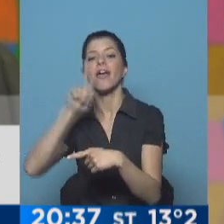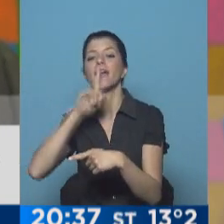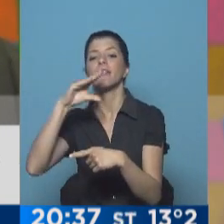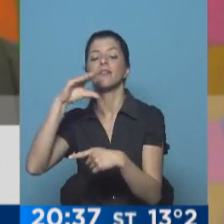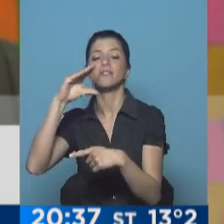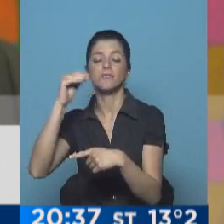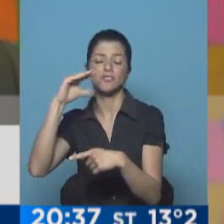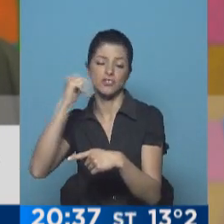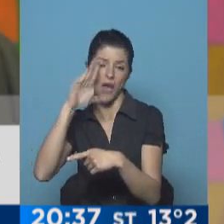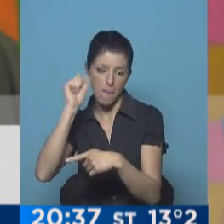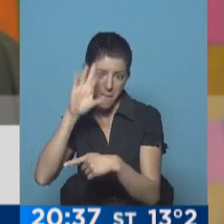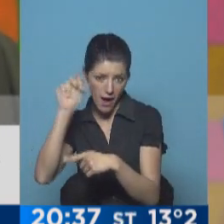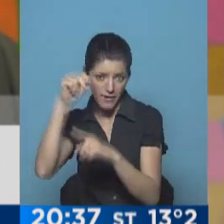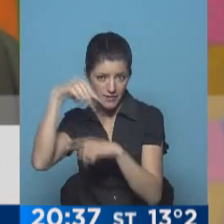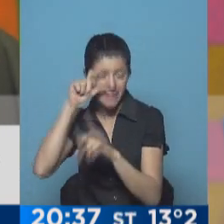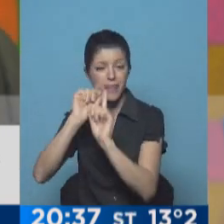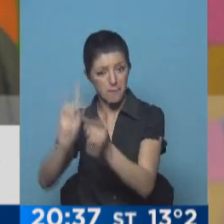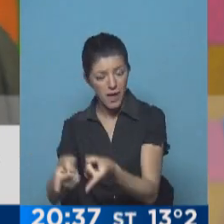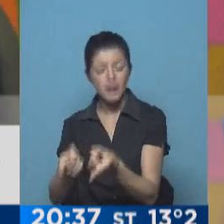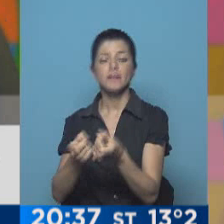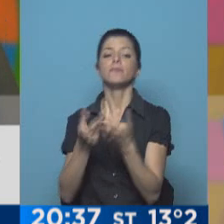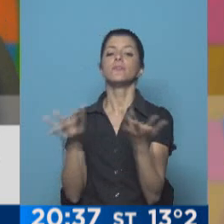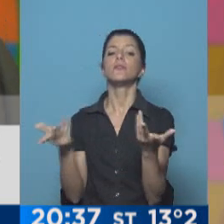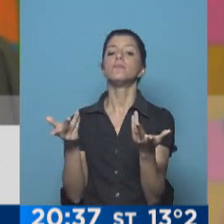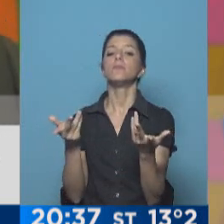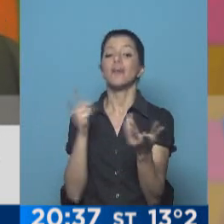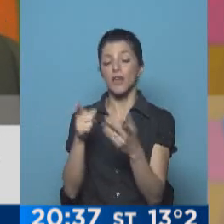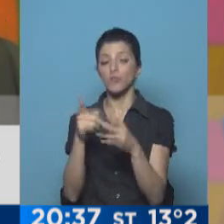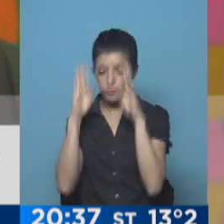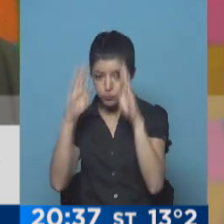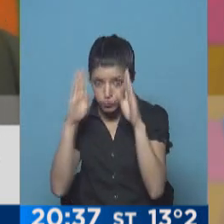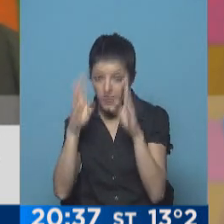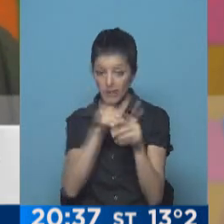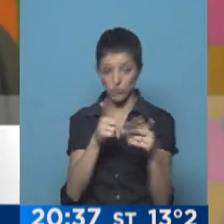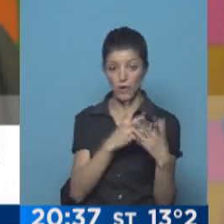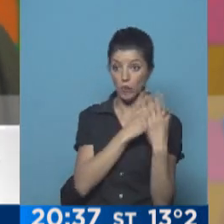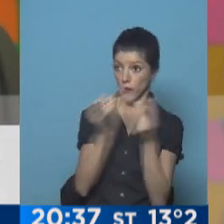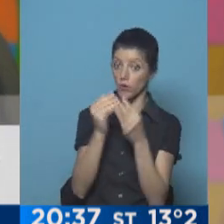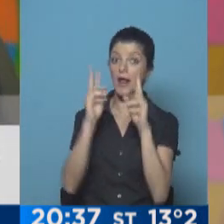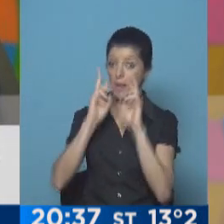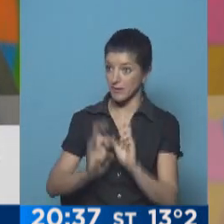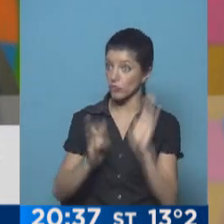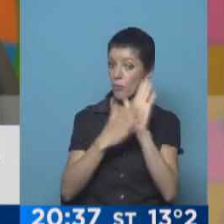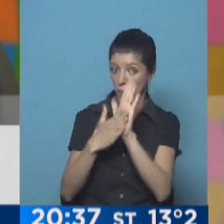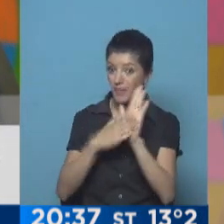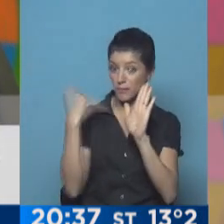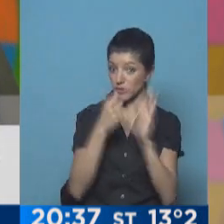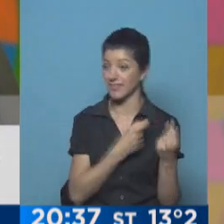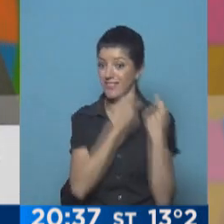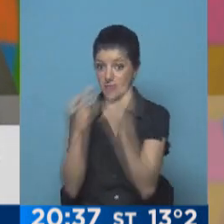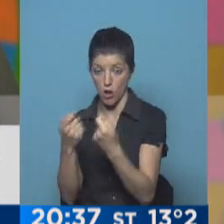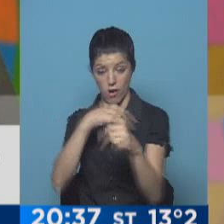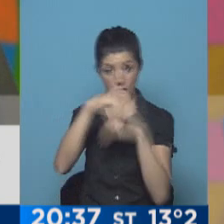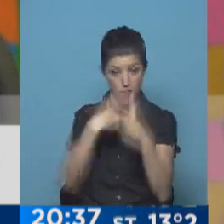que han sido víctimas y que además han han aportado en la en el marco de la investigación prueba muy importante orientada a